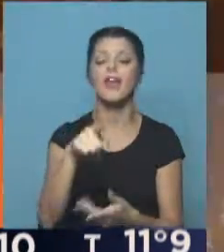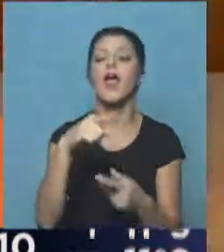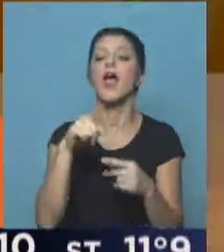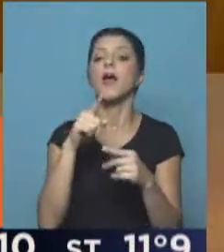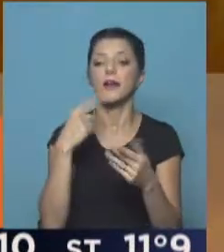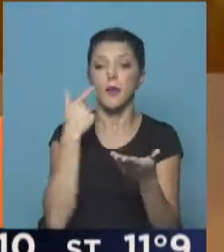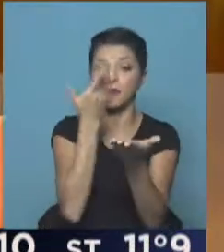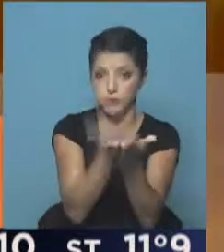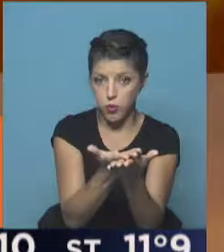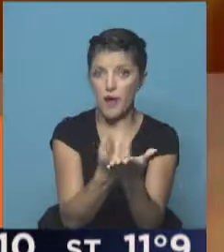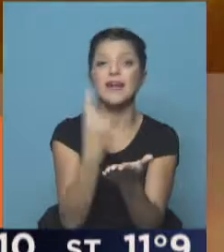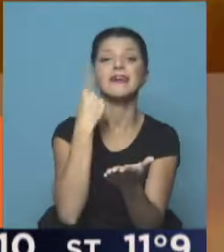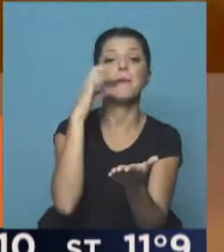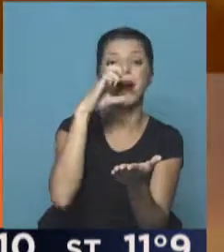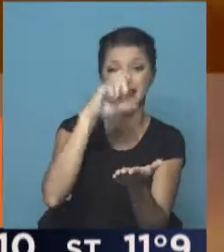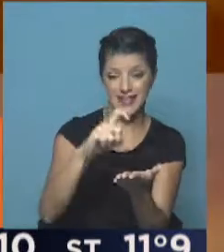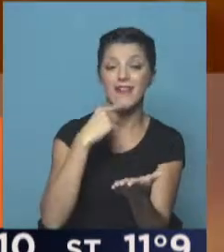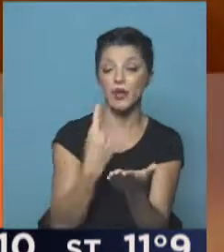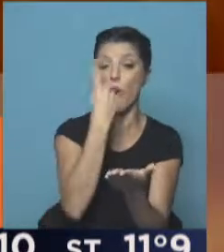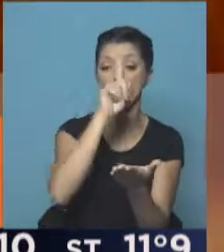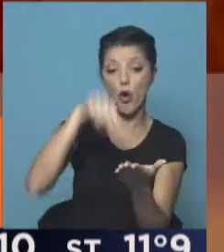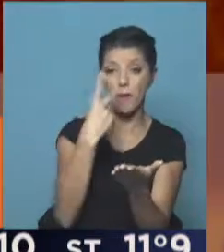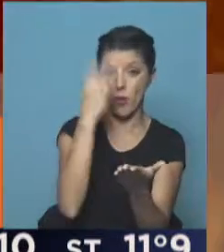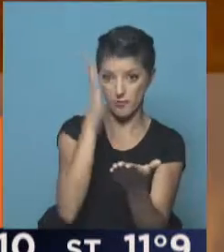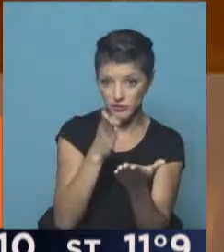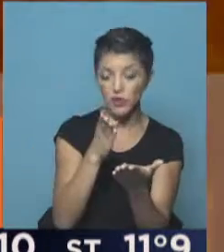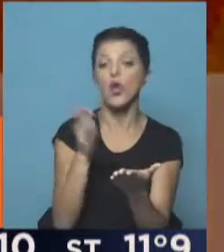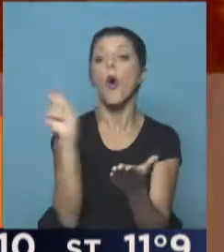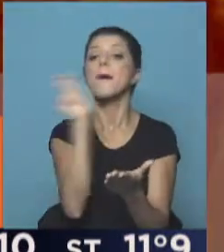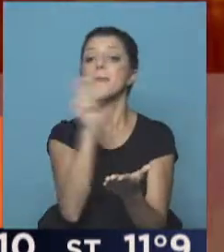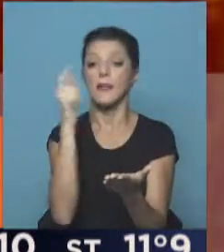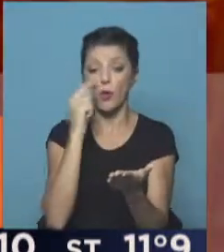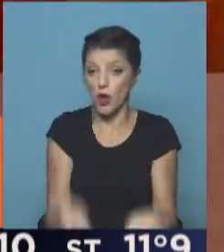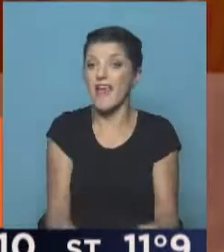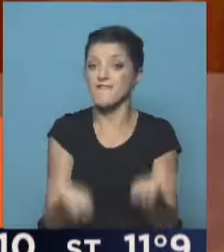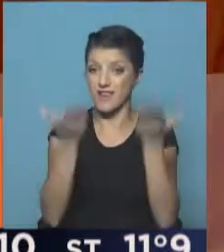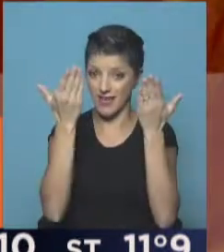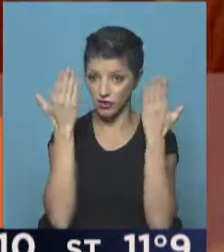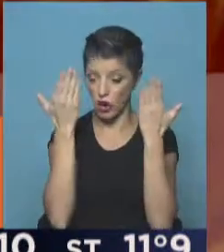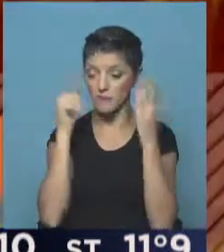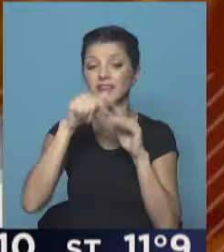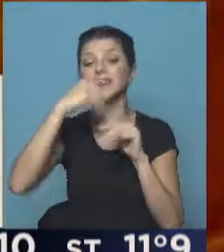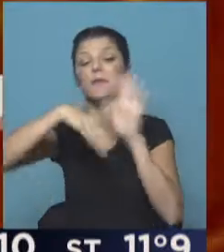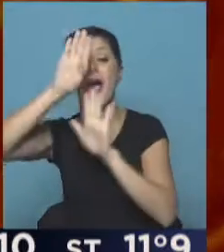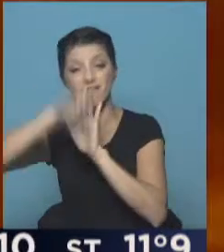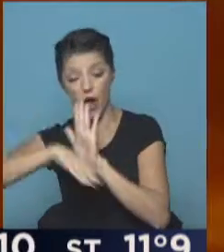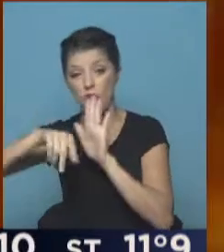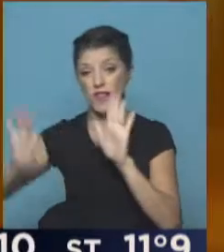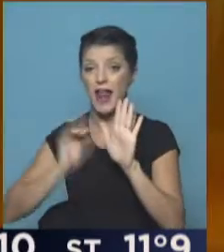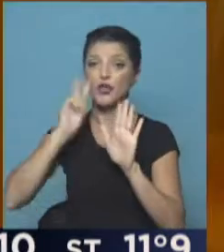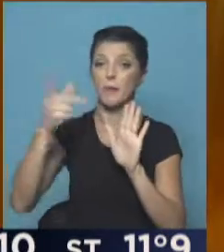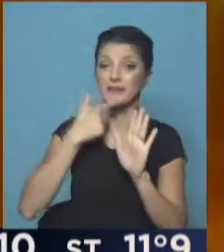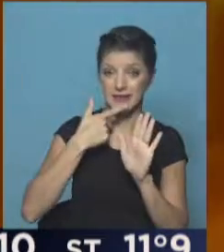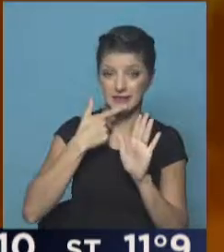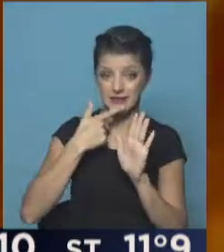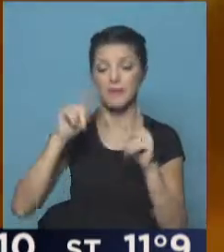INDEC arrojó un 1,2% de inflación en junio, siendo así el indicador más bajo en lo que va del año. Mientras que el